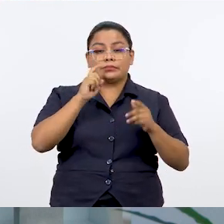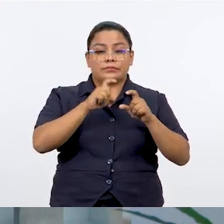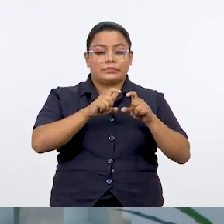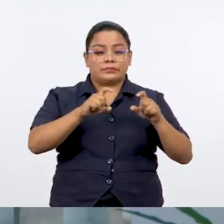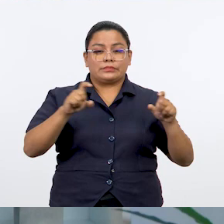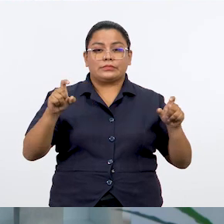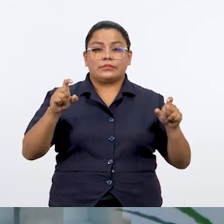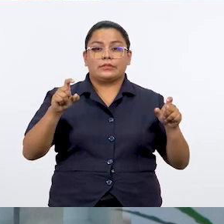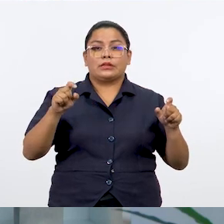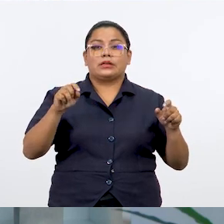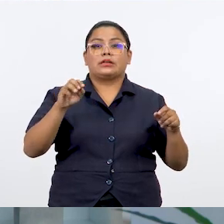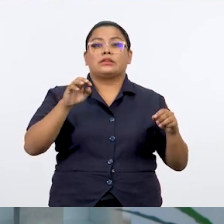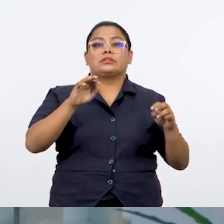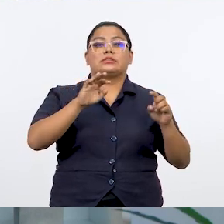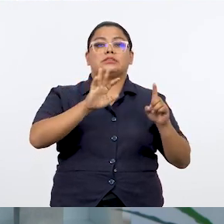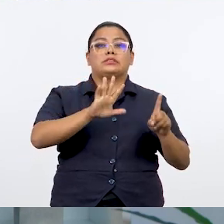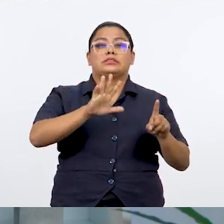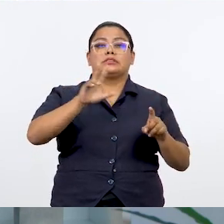mide